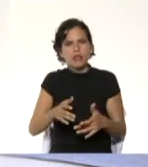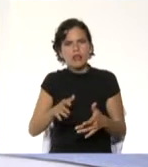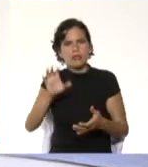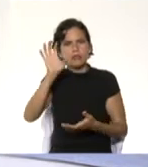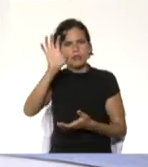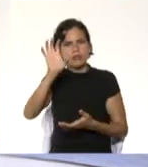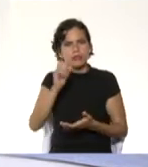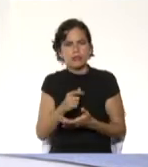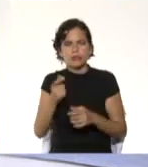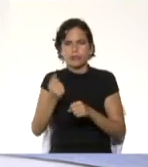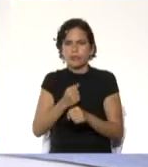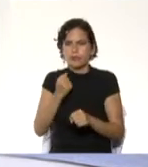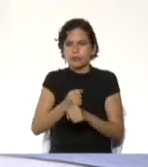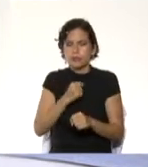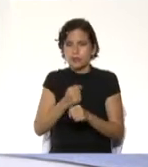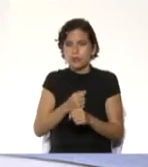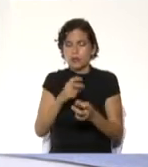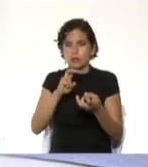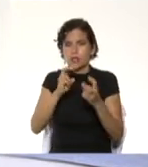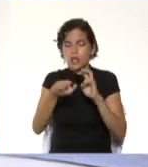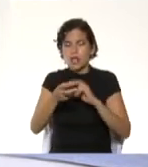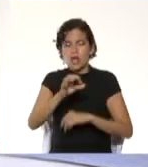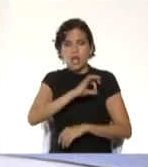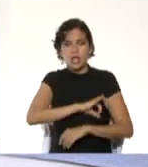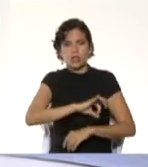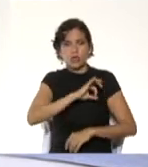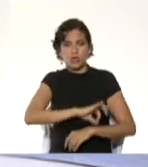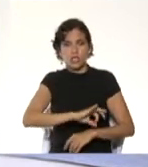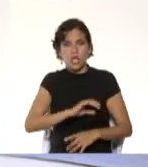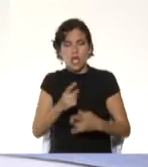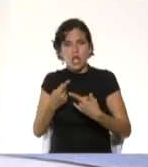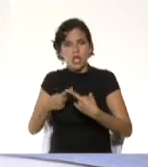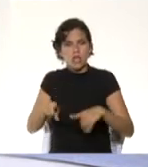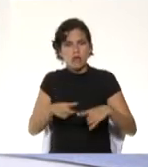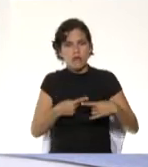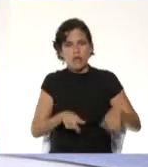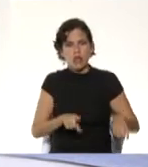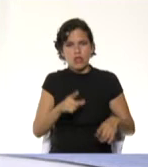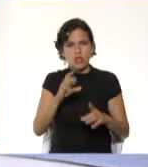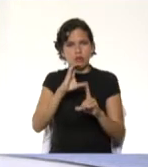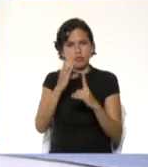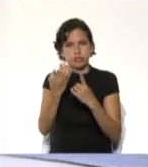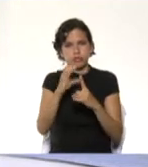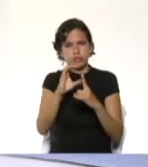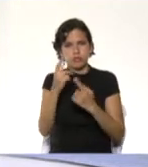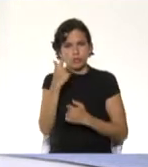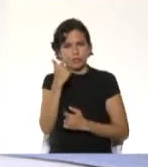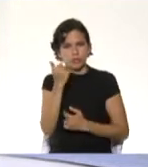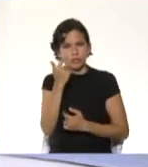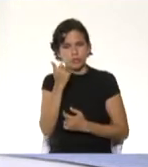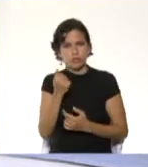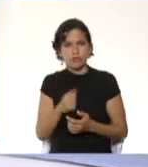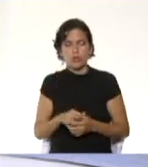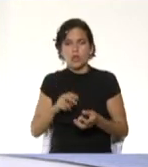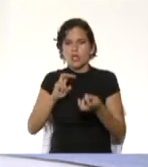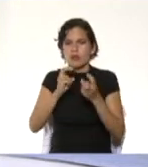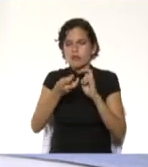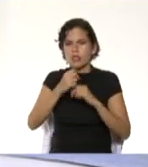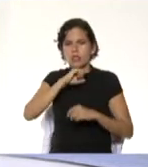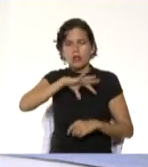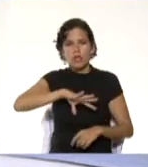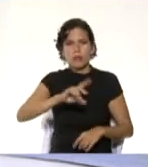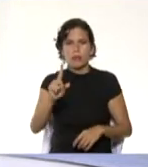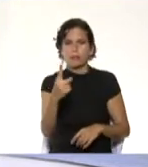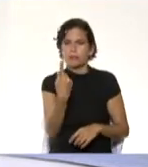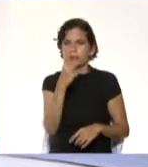Patrimonio. Allí vamos a estar trabajando lo que es el tema indispensable de la sociedad multiétnica y pluricultural. Como referentes teóricos